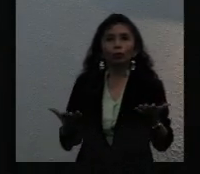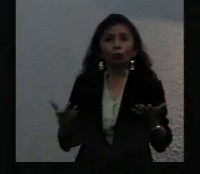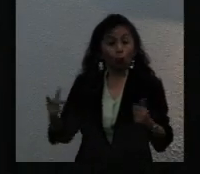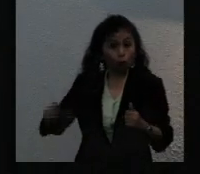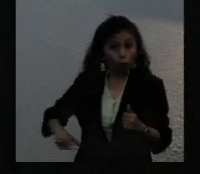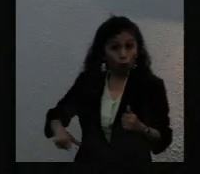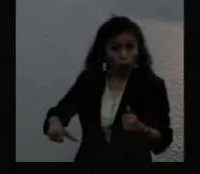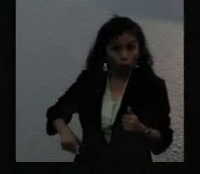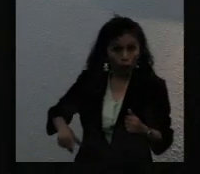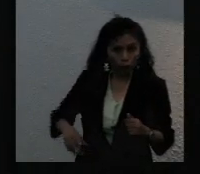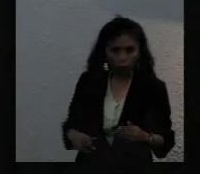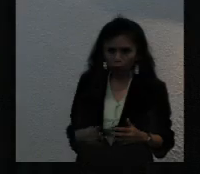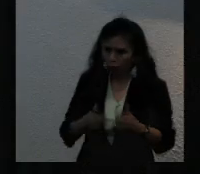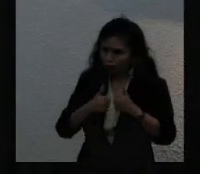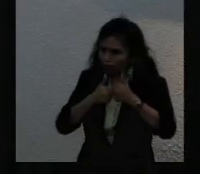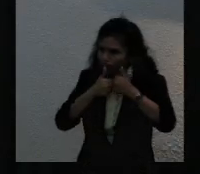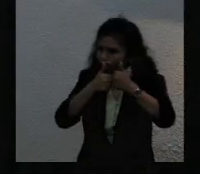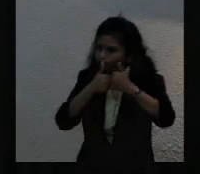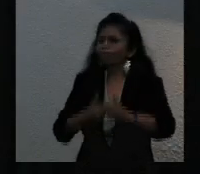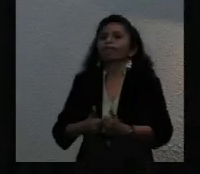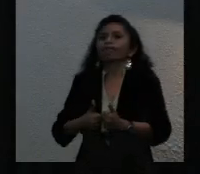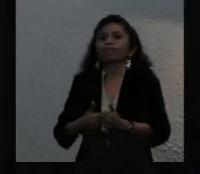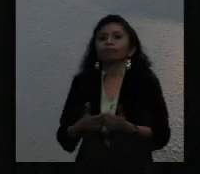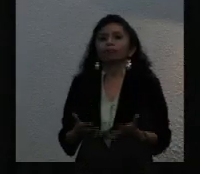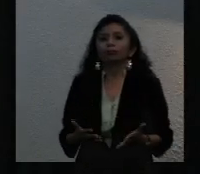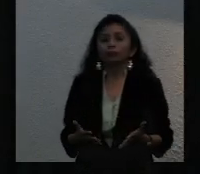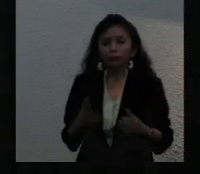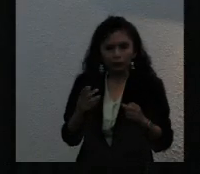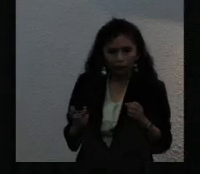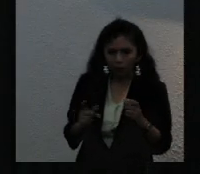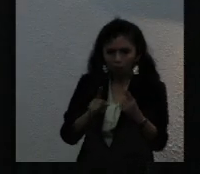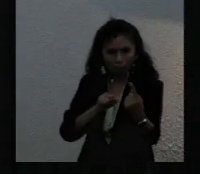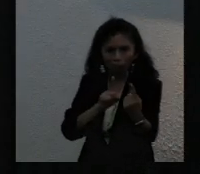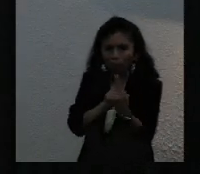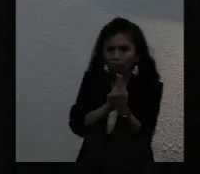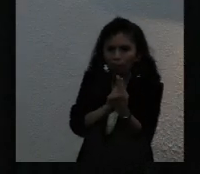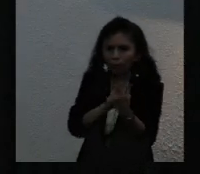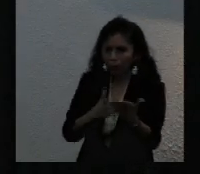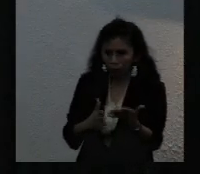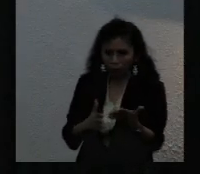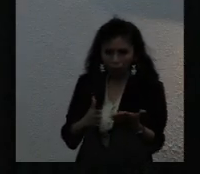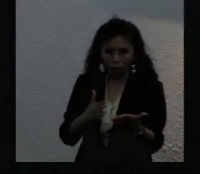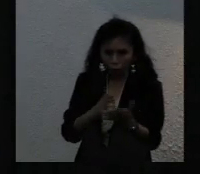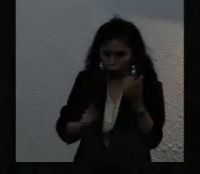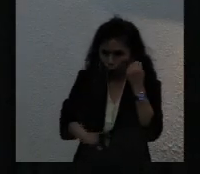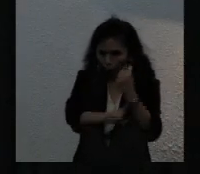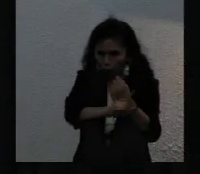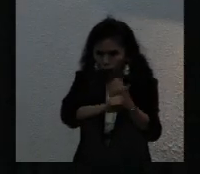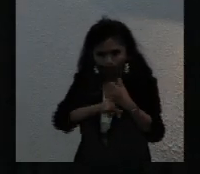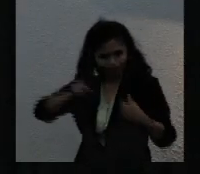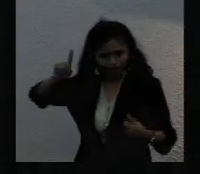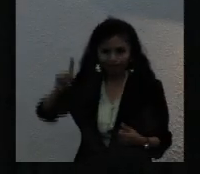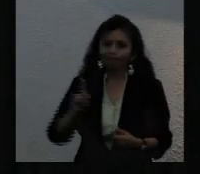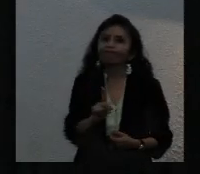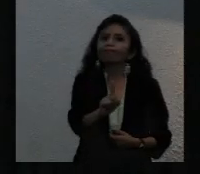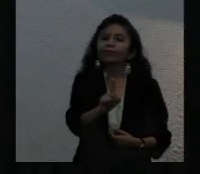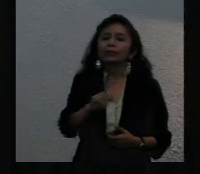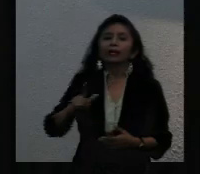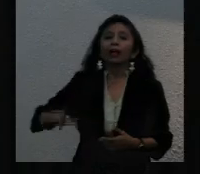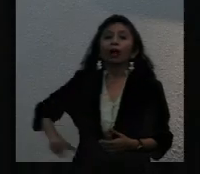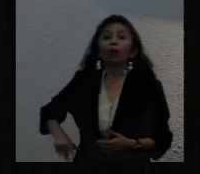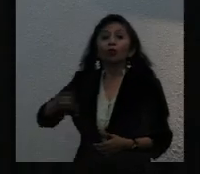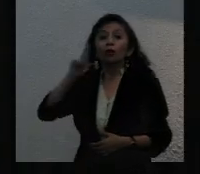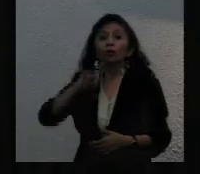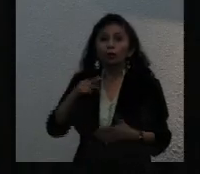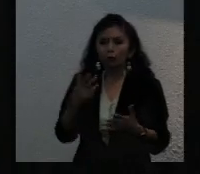gobernadora presente, una gobernadora que se involucra, que acude ahí donde se le necesita, una gobernadora